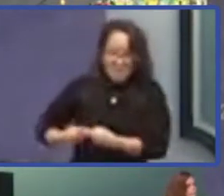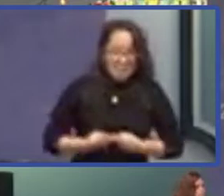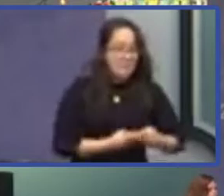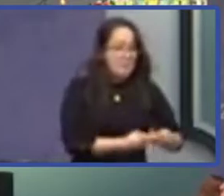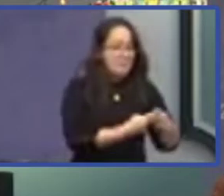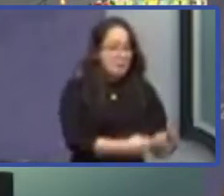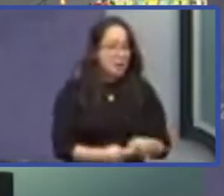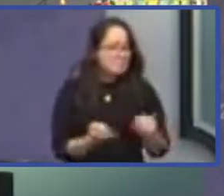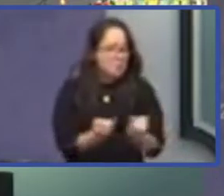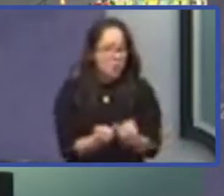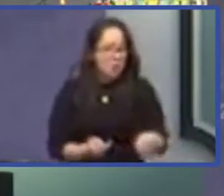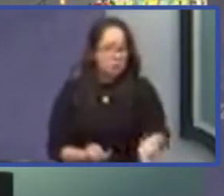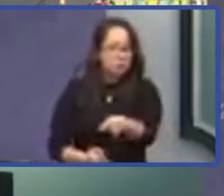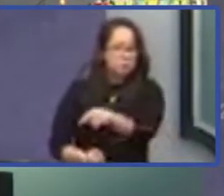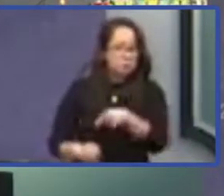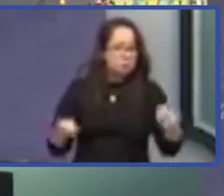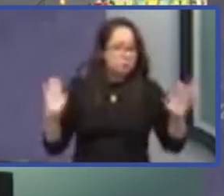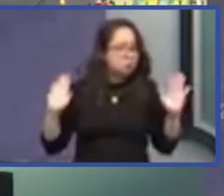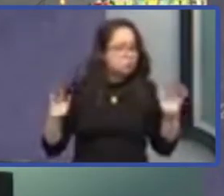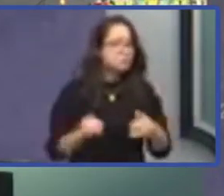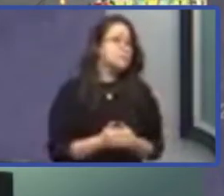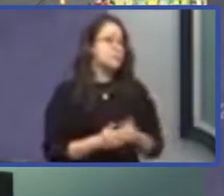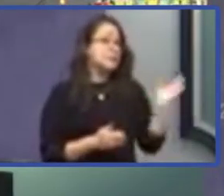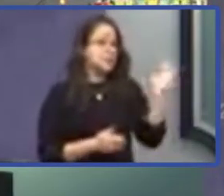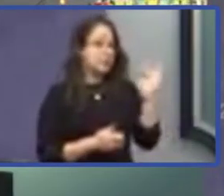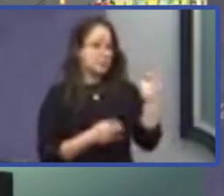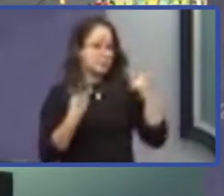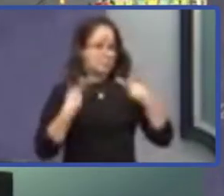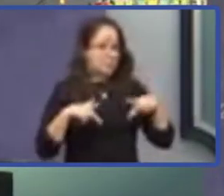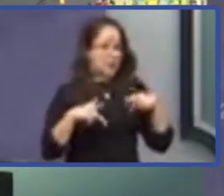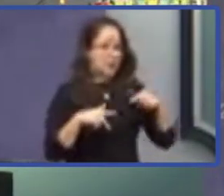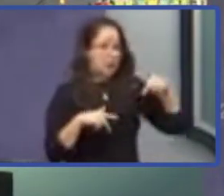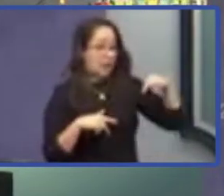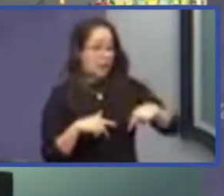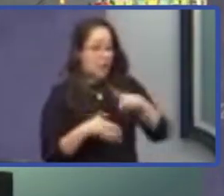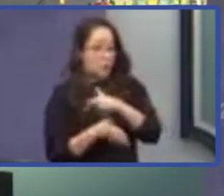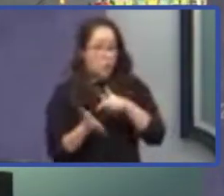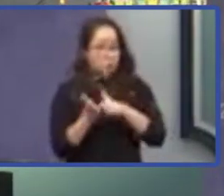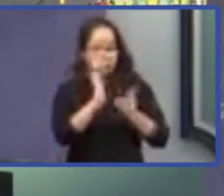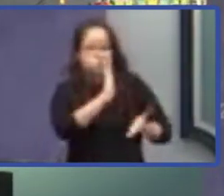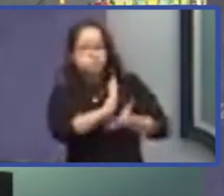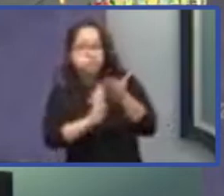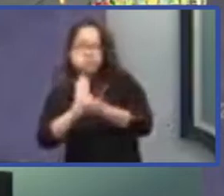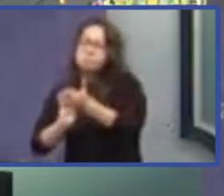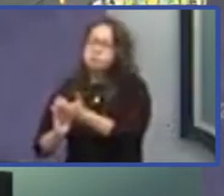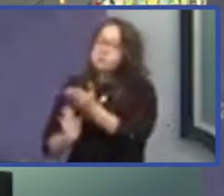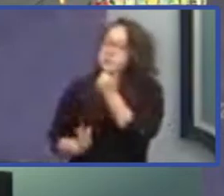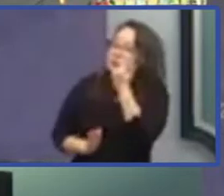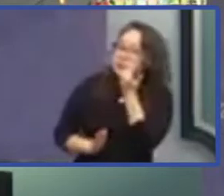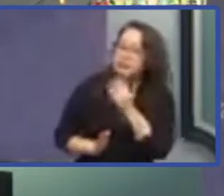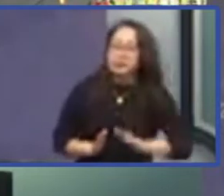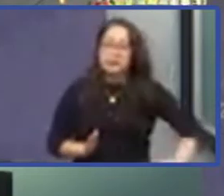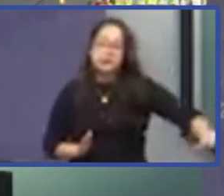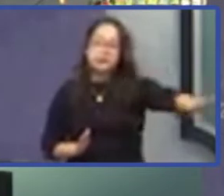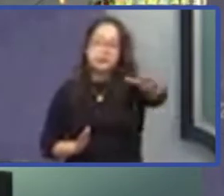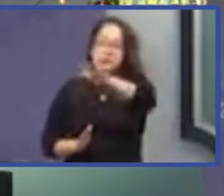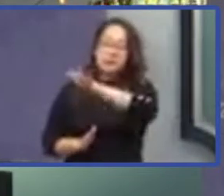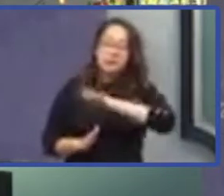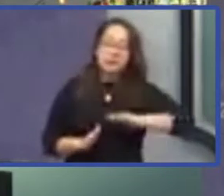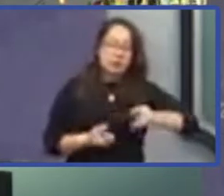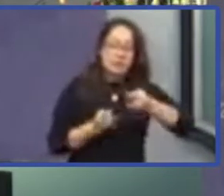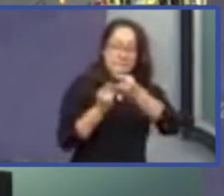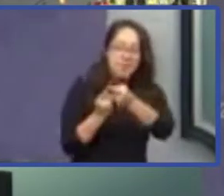fíjense que si nosotros o si las personas que construyeron este lugar querían cubrir el piso completamente sin dejar